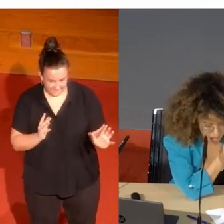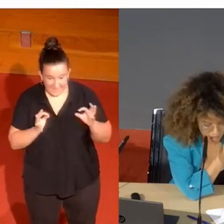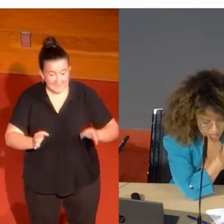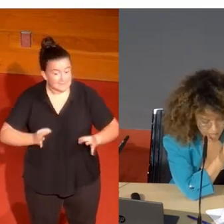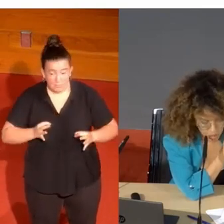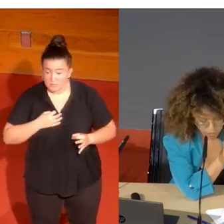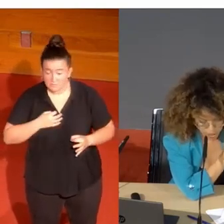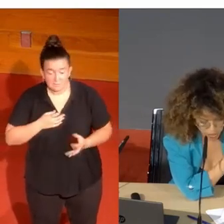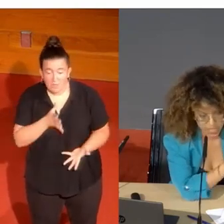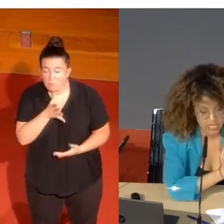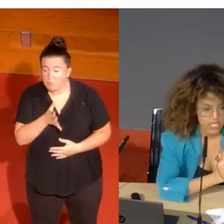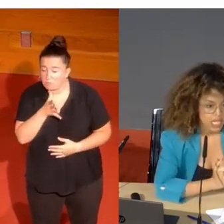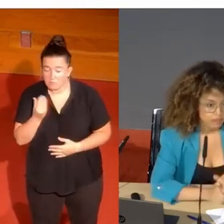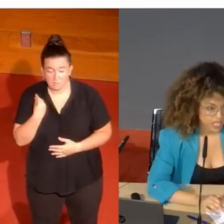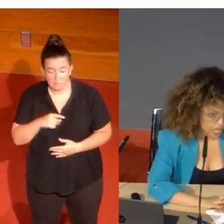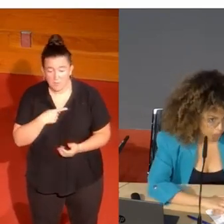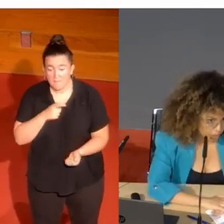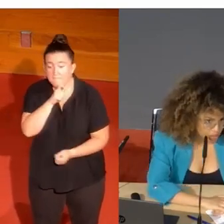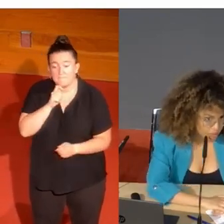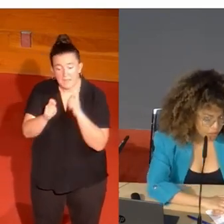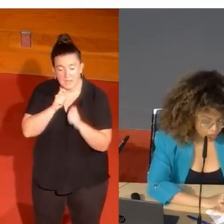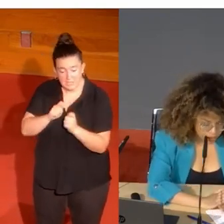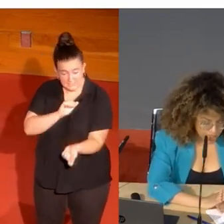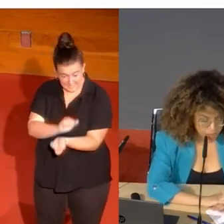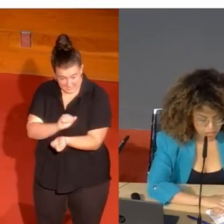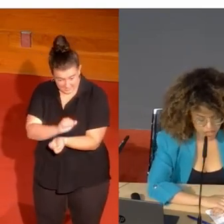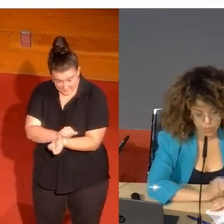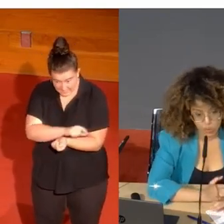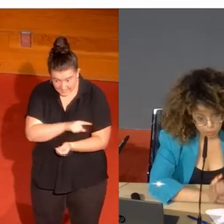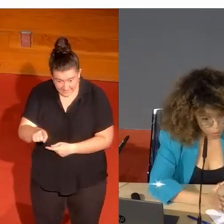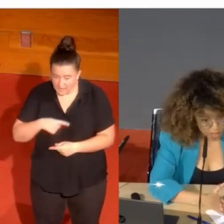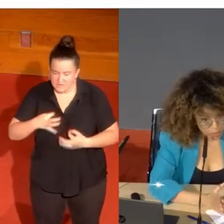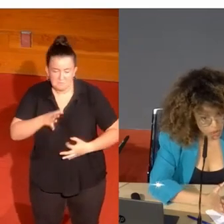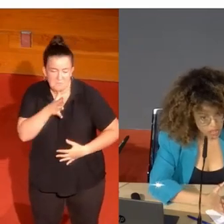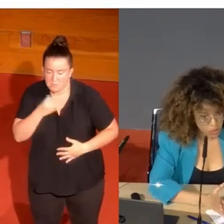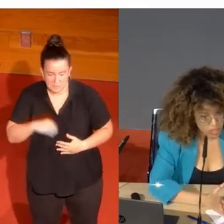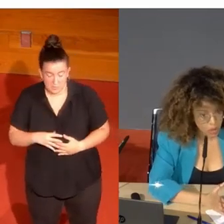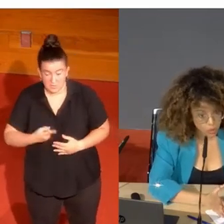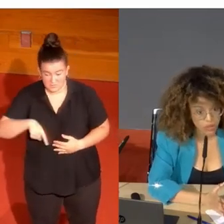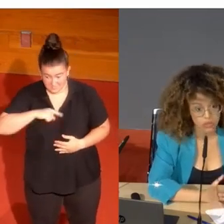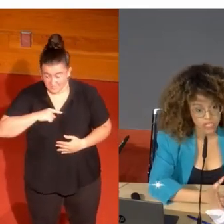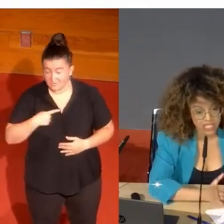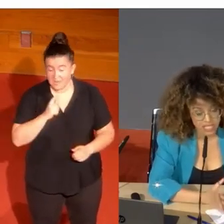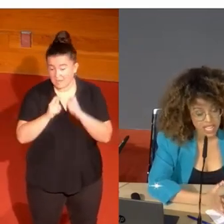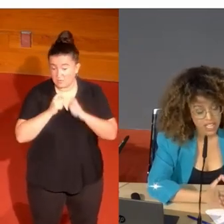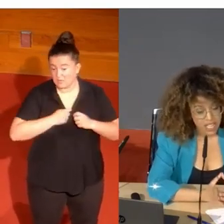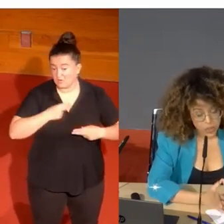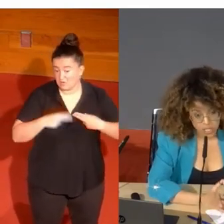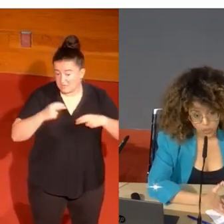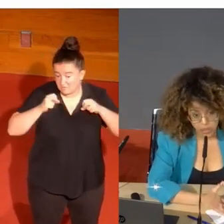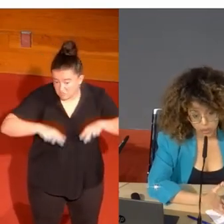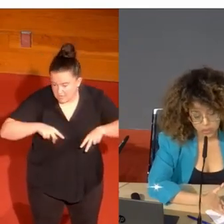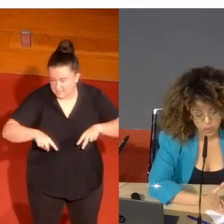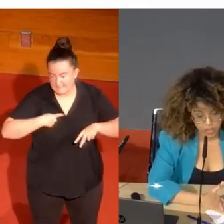encarcelar a los periodistas desde reporteros Sin fronteras Pues estamos muy preocupados por su estado de salud lo que nos llega es que está